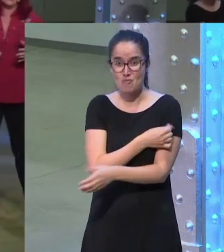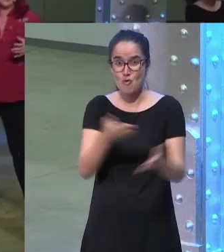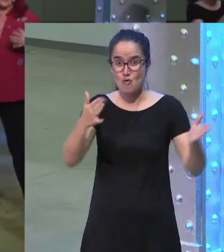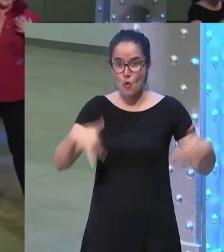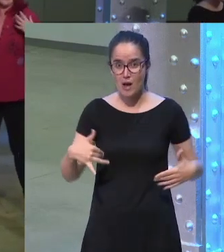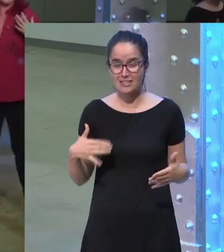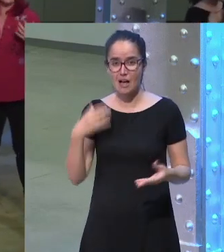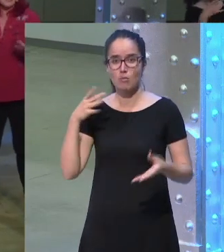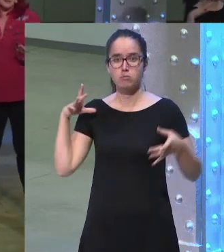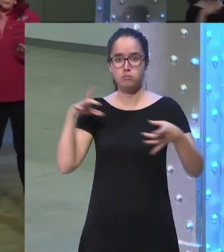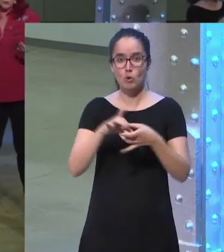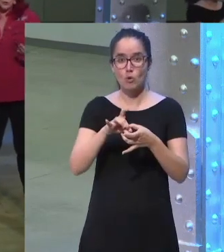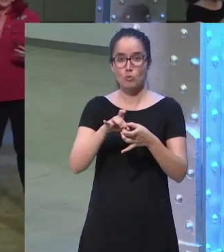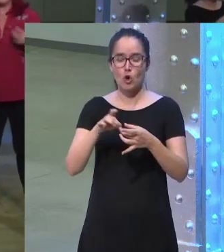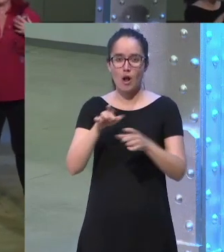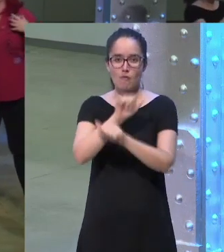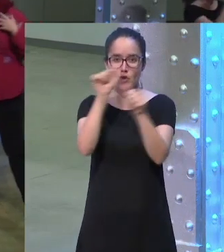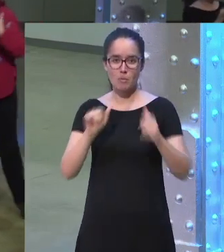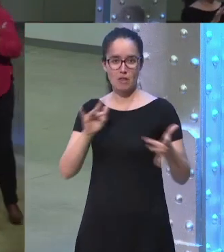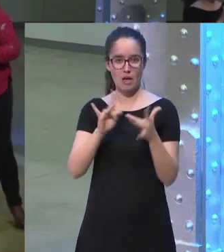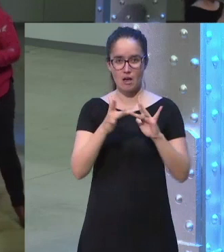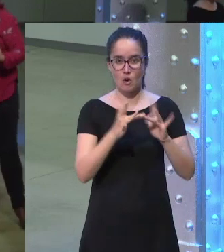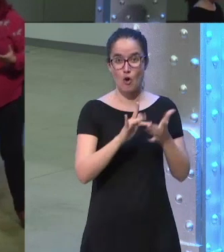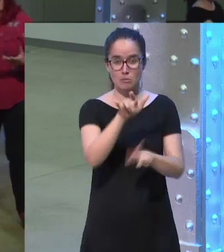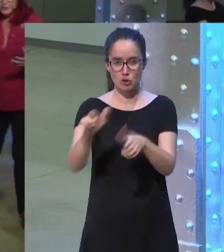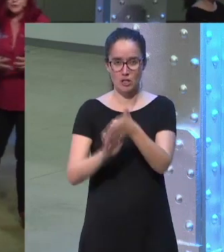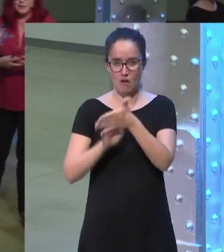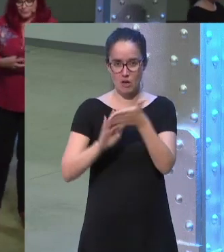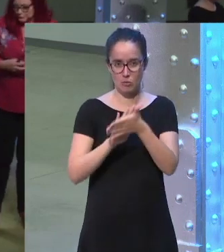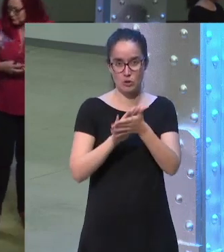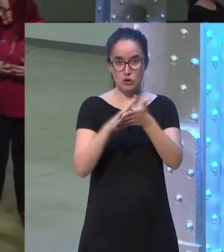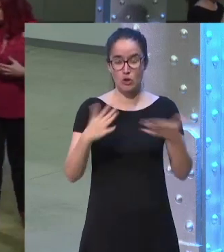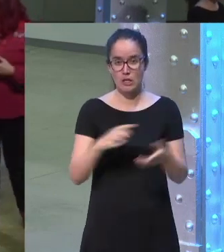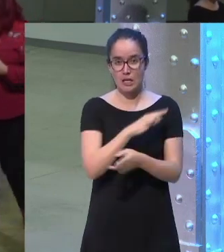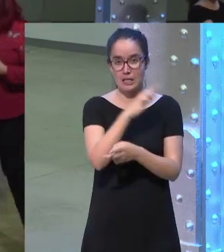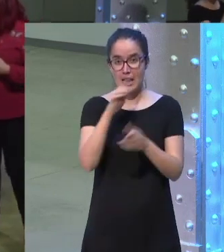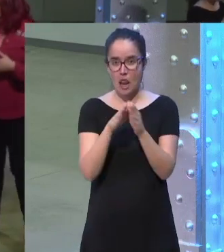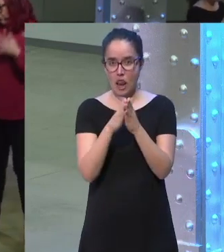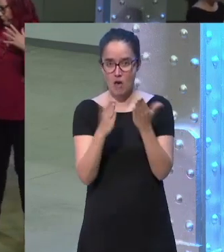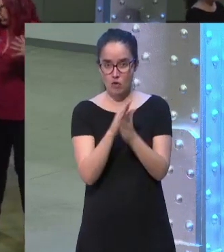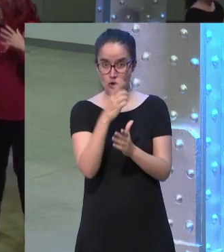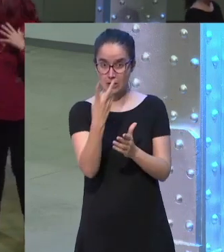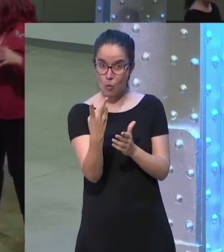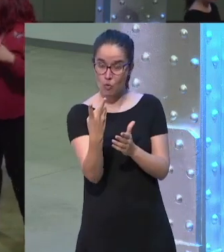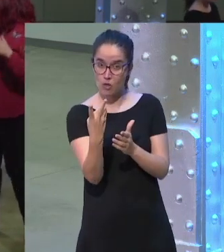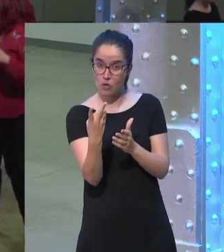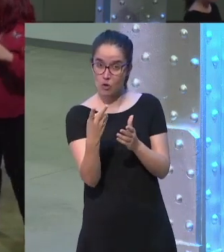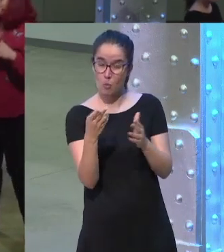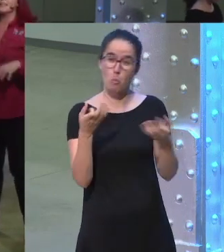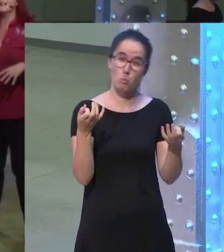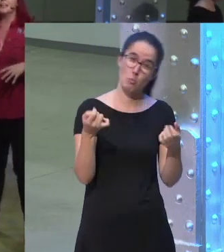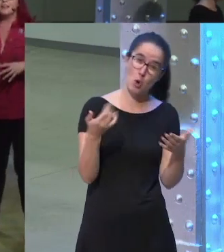forma en la que nos relacionamos, con la gente con la que hablamos. Entonces, la segunda parte del libro, o bueno, está un poco mezclado,